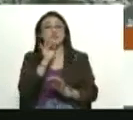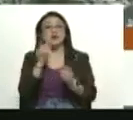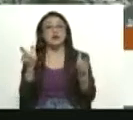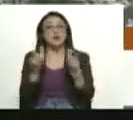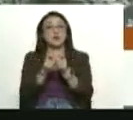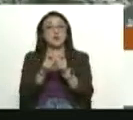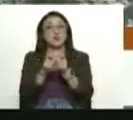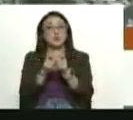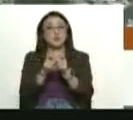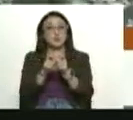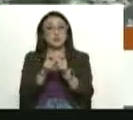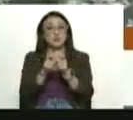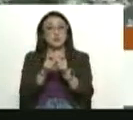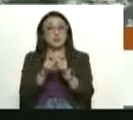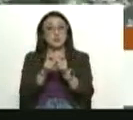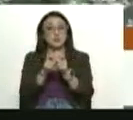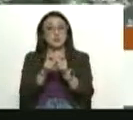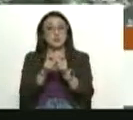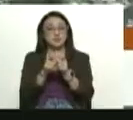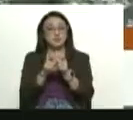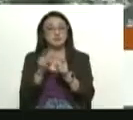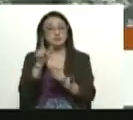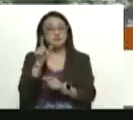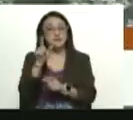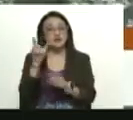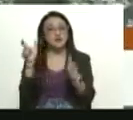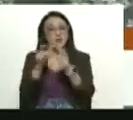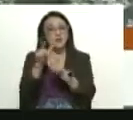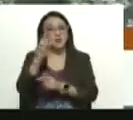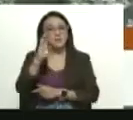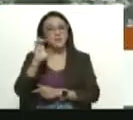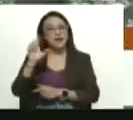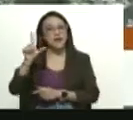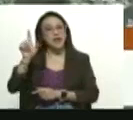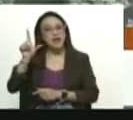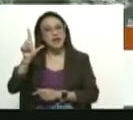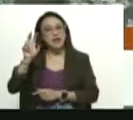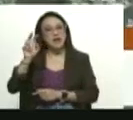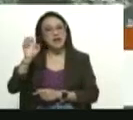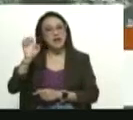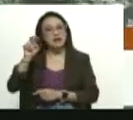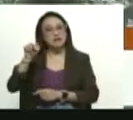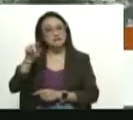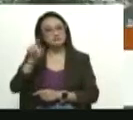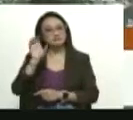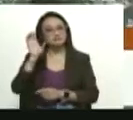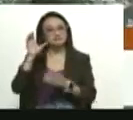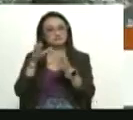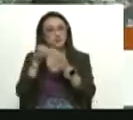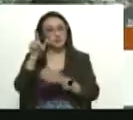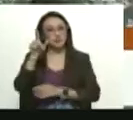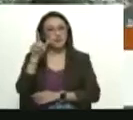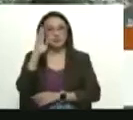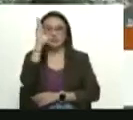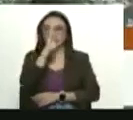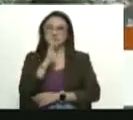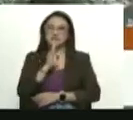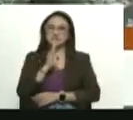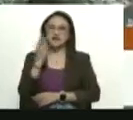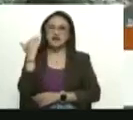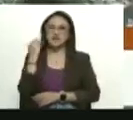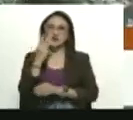La cumbre de Belén tiene lugar en un momento muy diferente del de las 3 cumbres que las antecedieron,